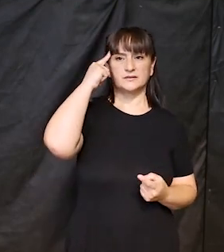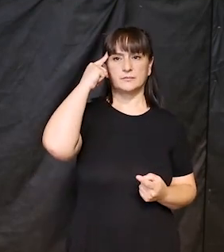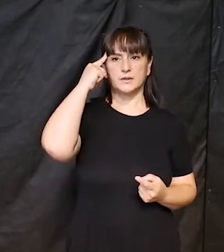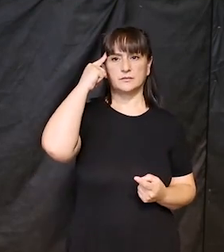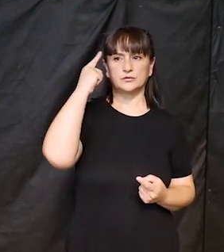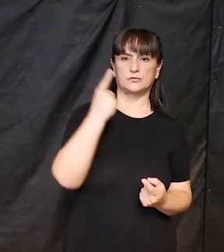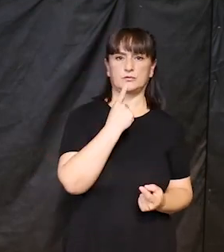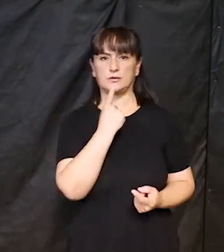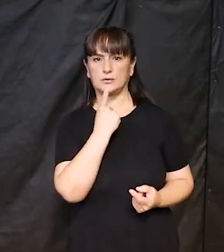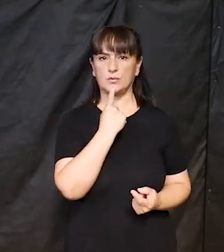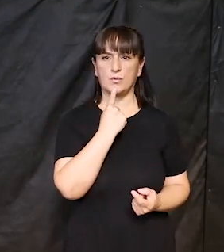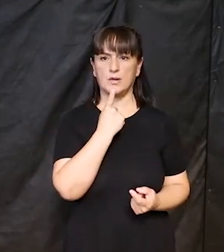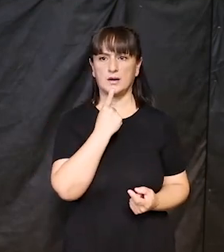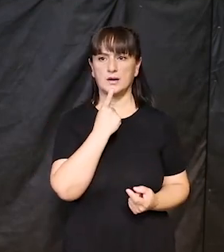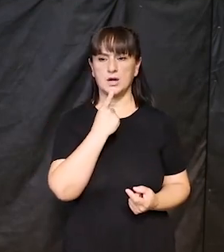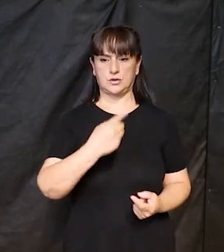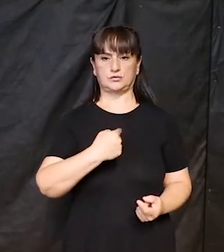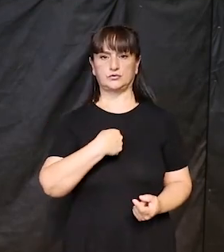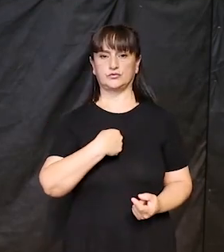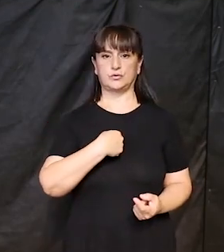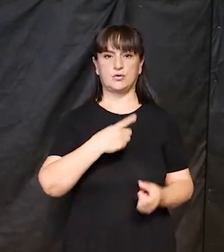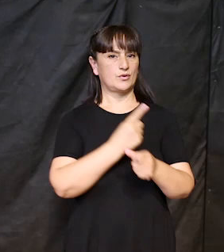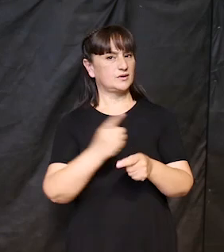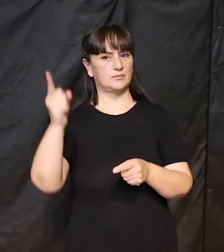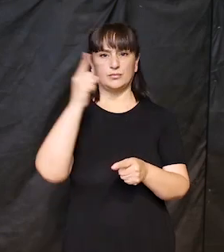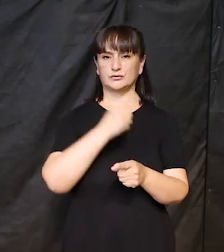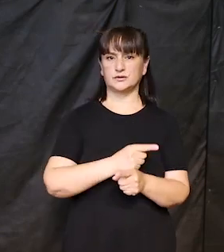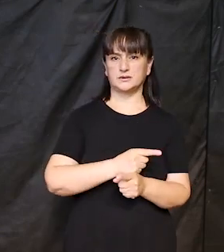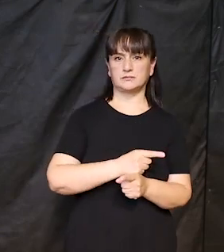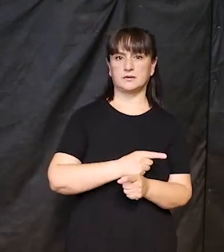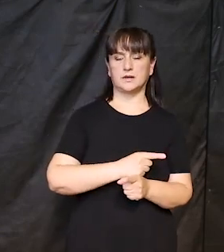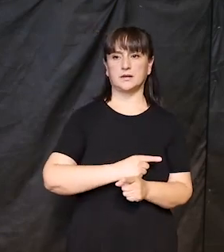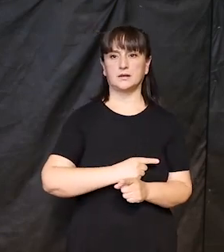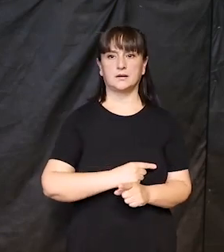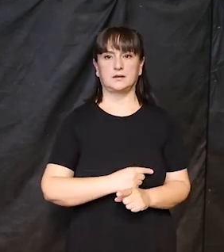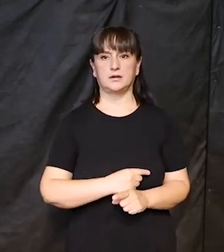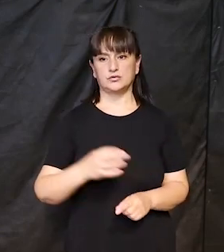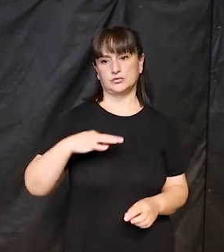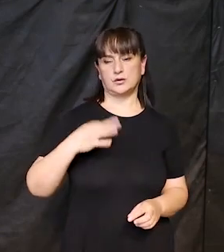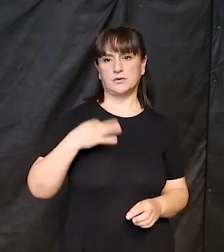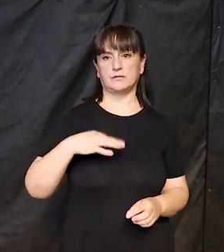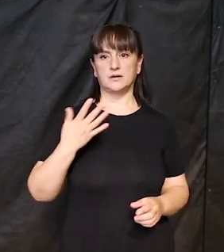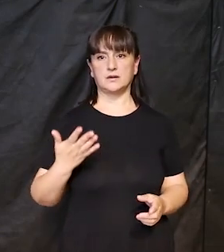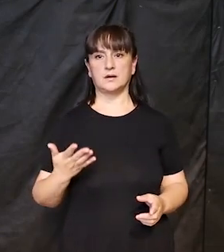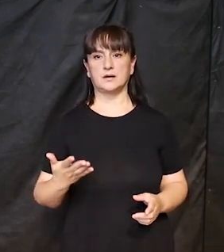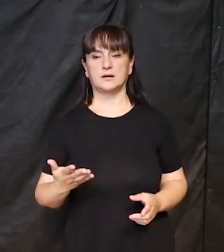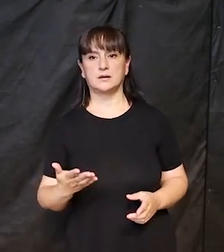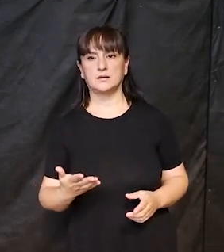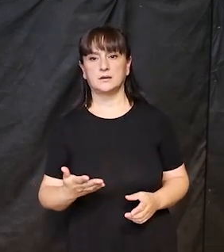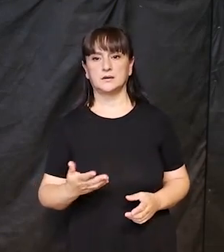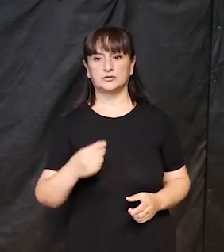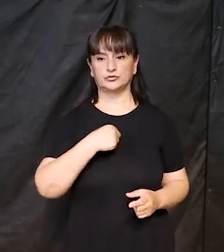pensamientos son automáticamente es imposible que yo lo logre es imposible que esto sea posible a través de mi vida